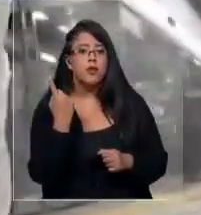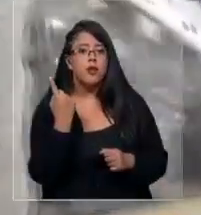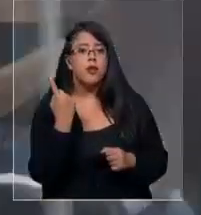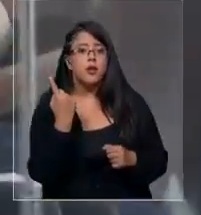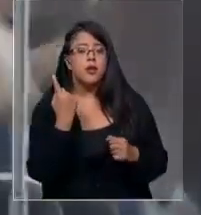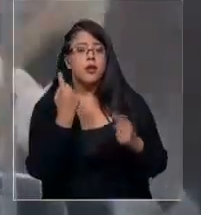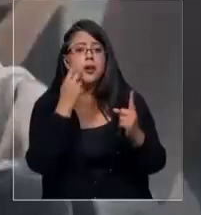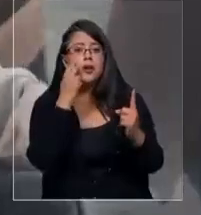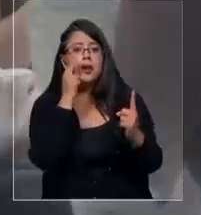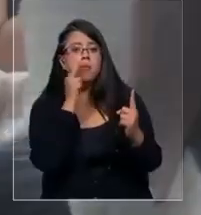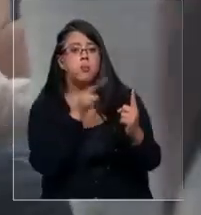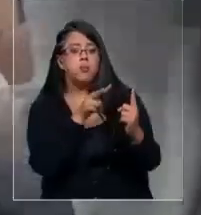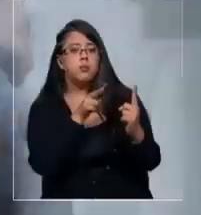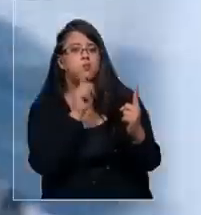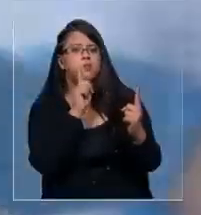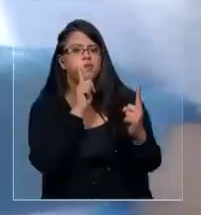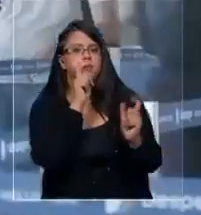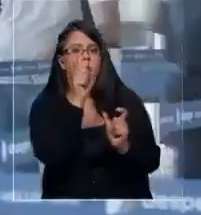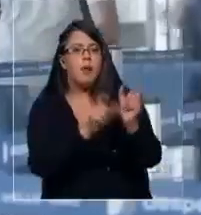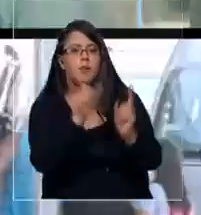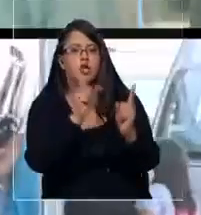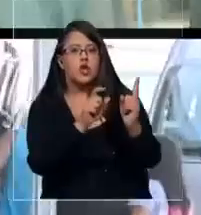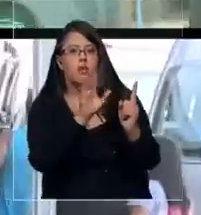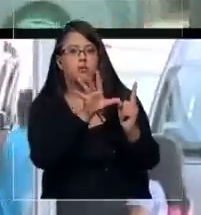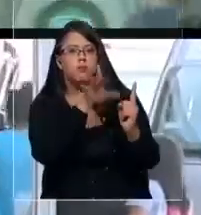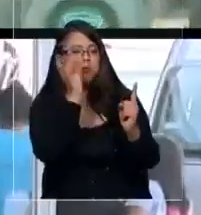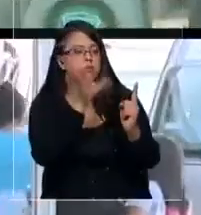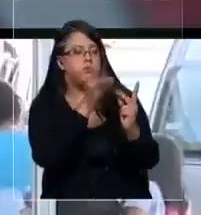diagnosticar oportunamente a esos contactos.